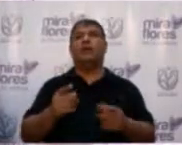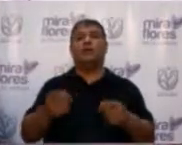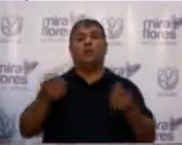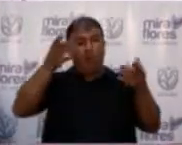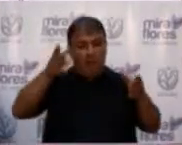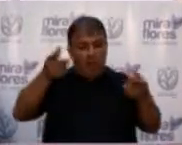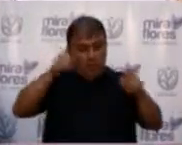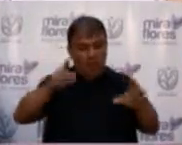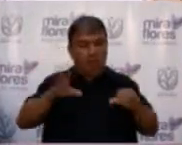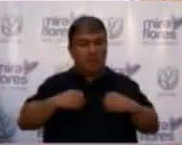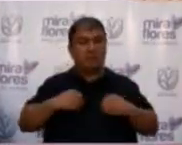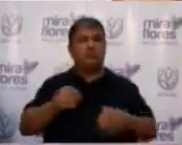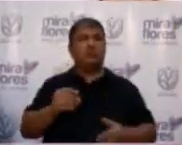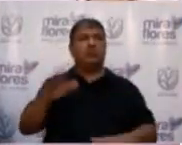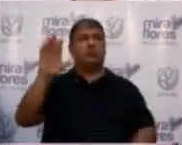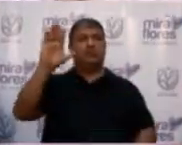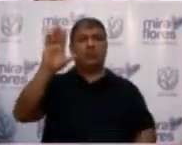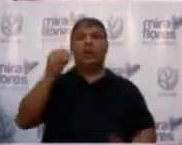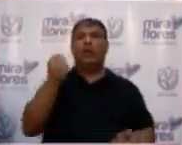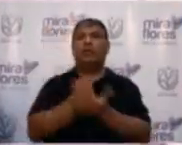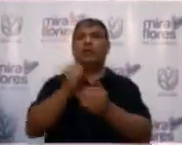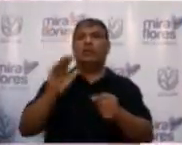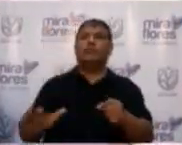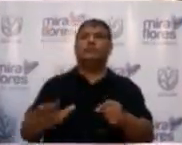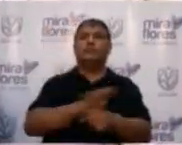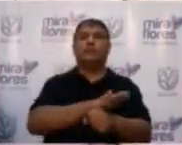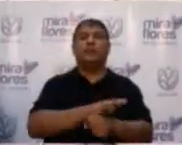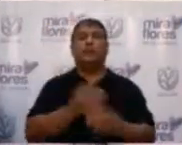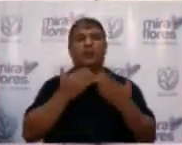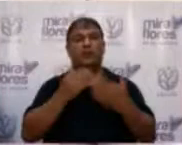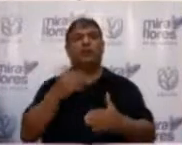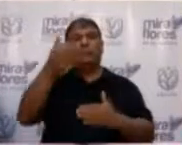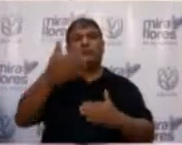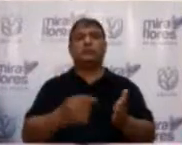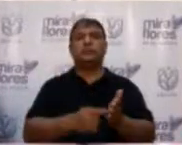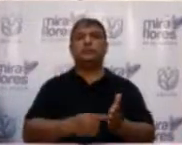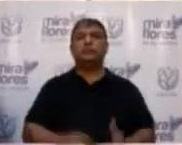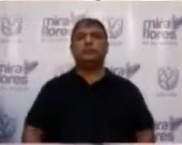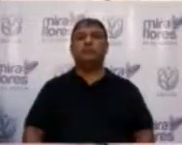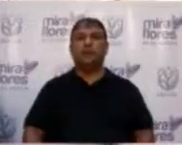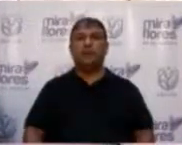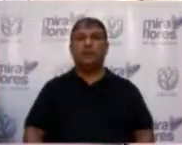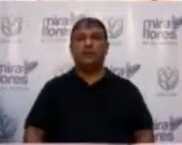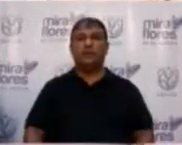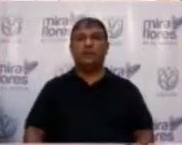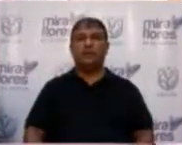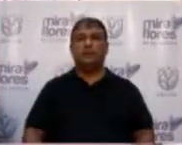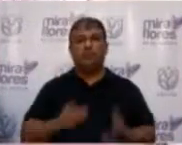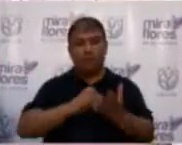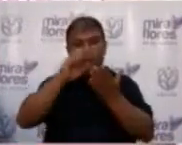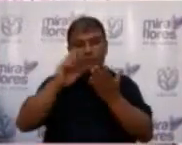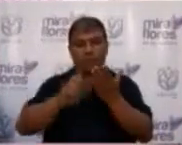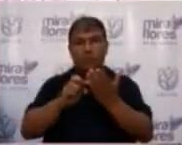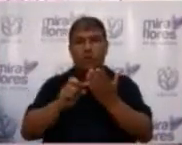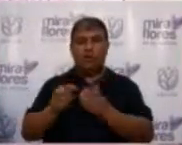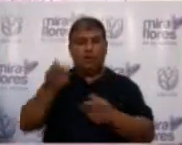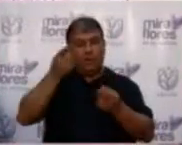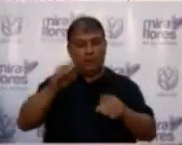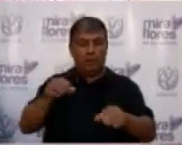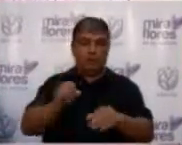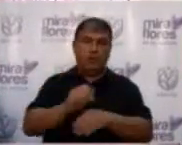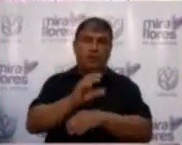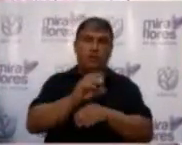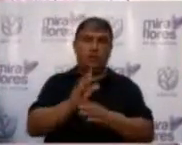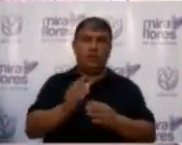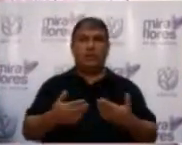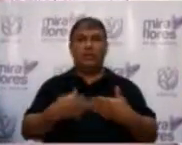expresarlo en señal de conformidad. Aprobado por unanimidad. Muchas gracias. Siguiente punto, por favor. Proyecto de acuerdo de Consejo